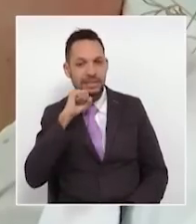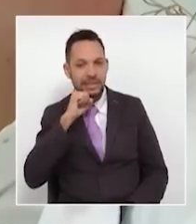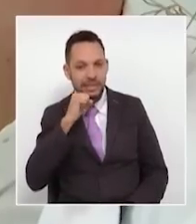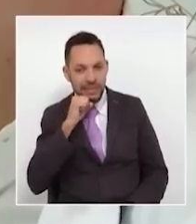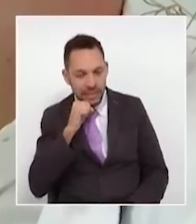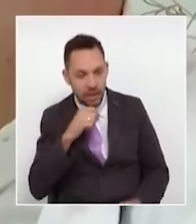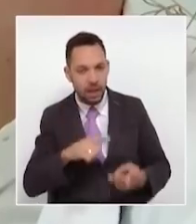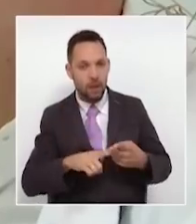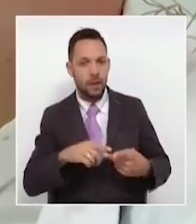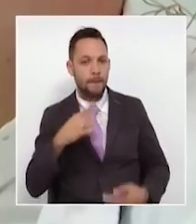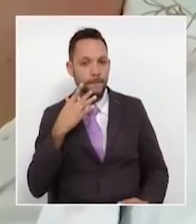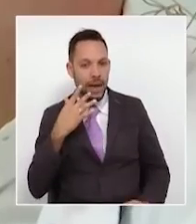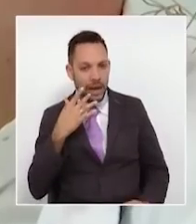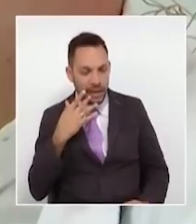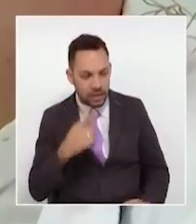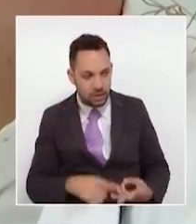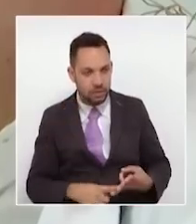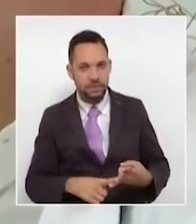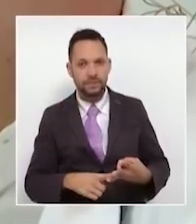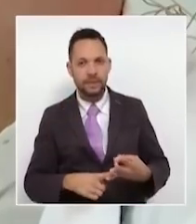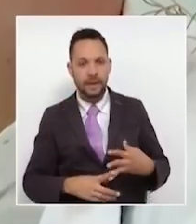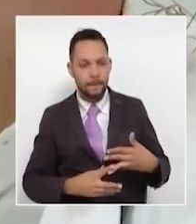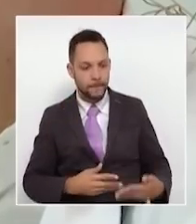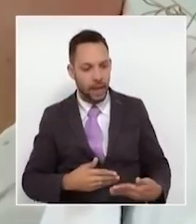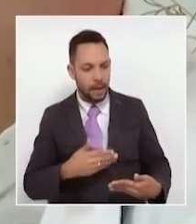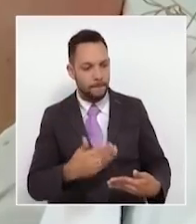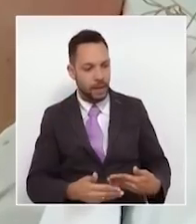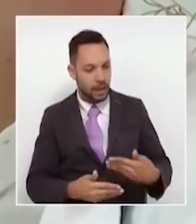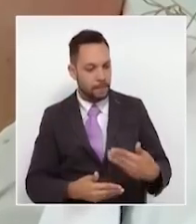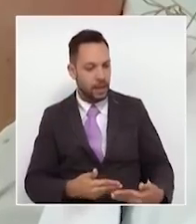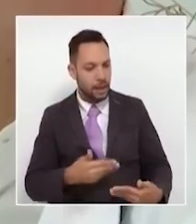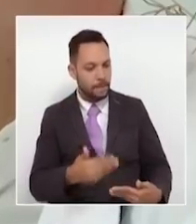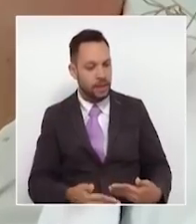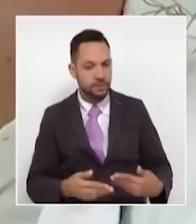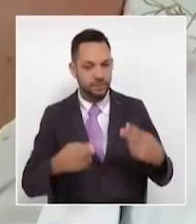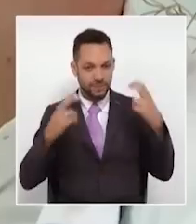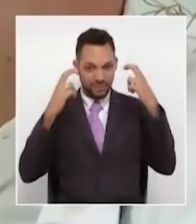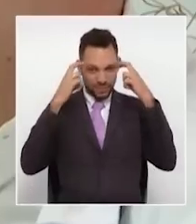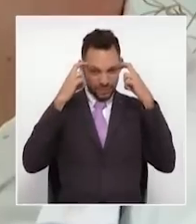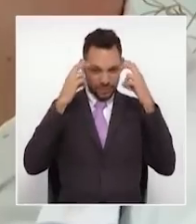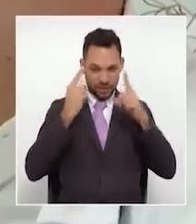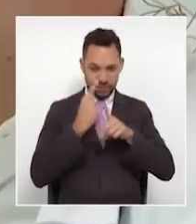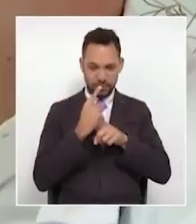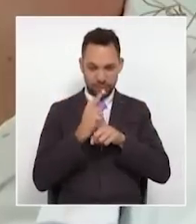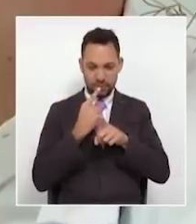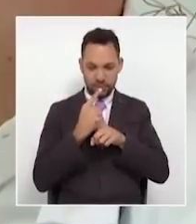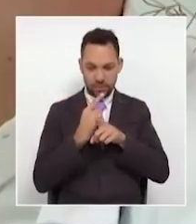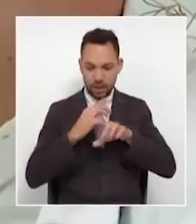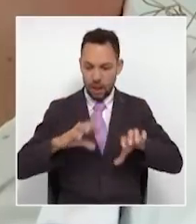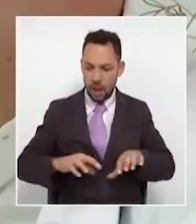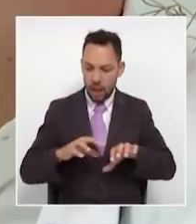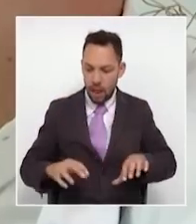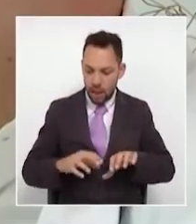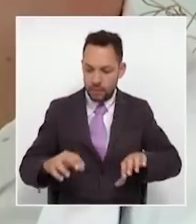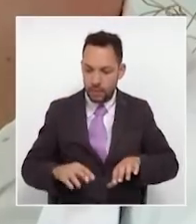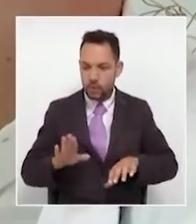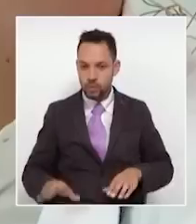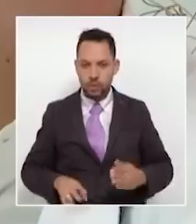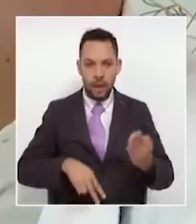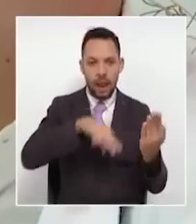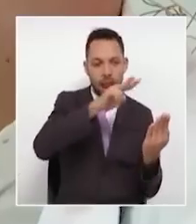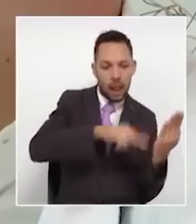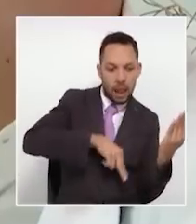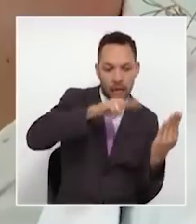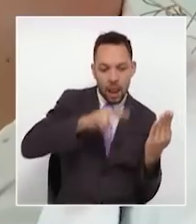amarillas que están relacionados con procesos de funciones cognitivas si el paciente estuviera haciendo una lectura o si estuviera haciendo